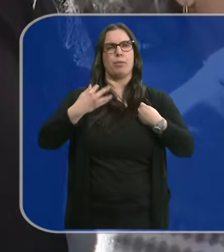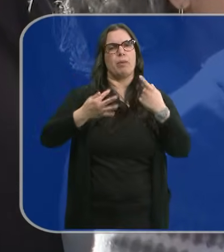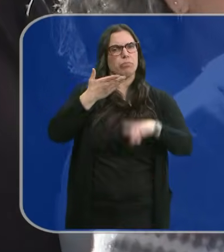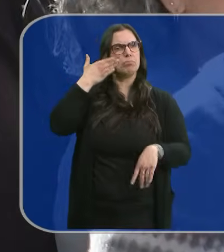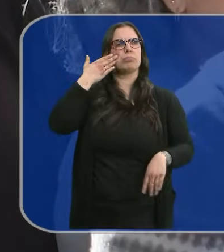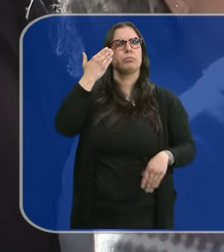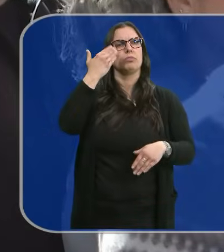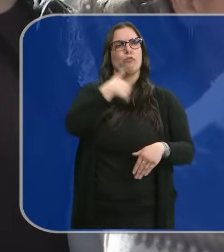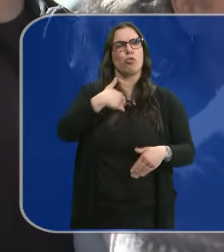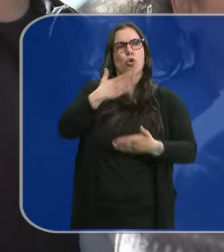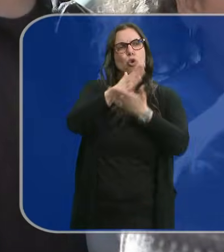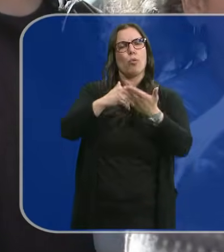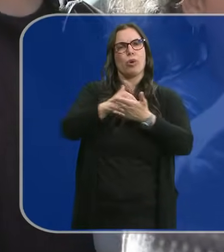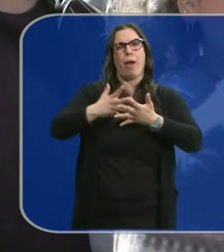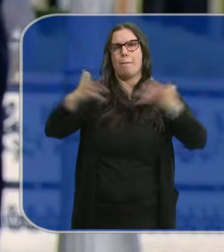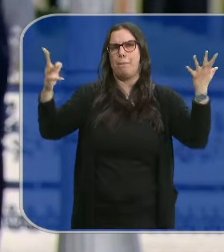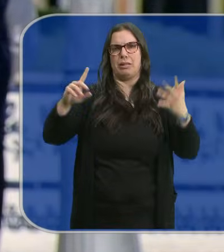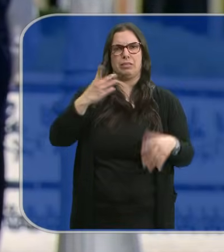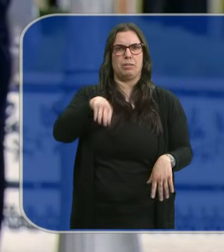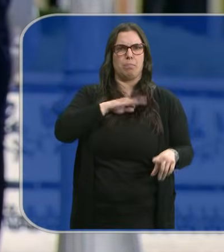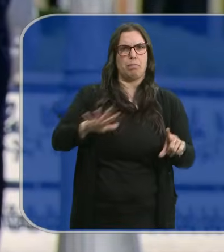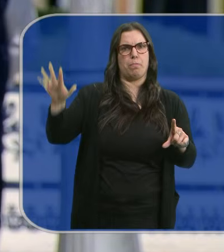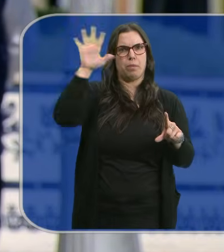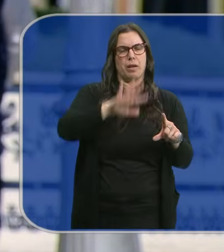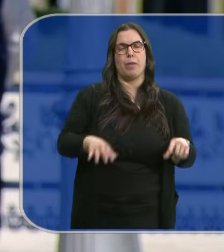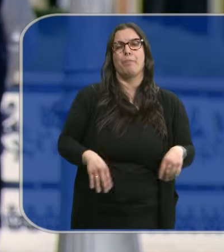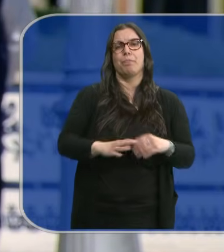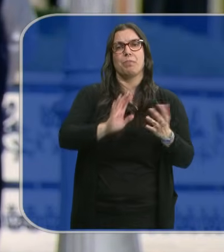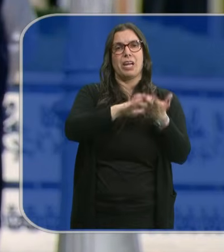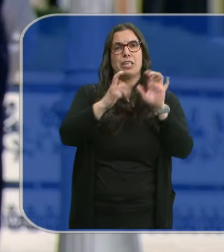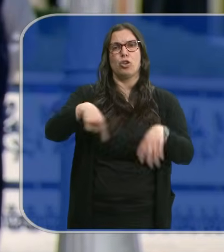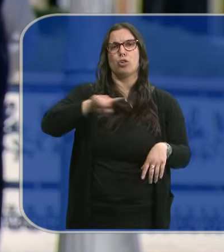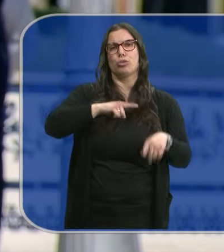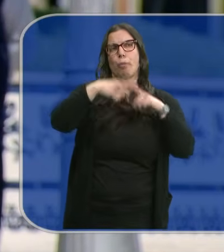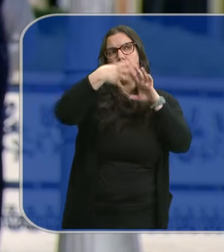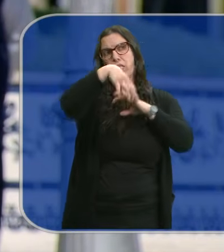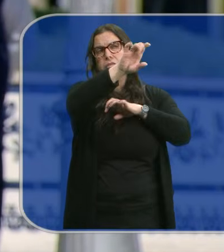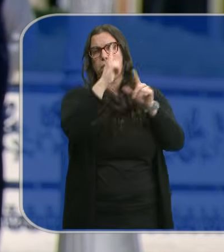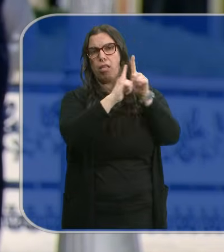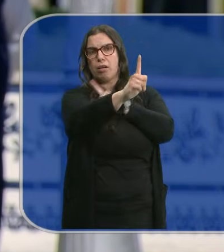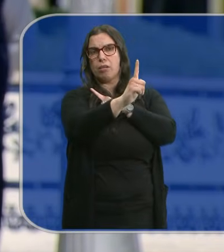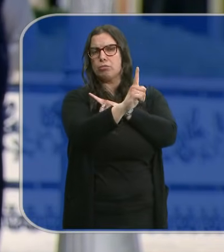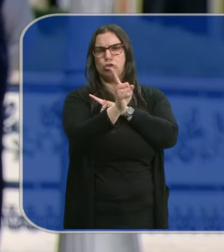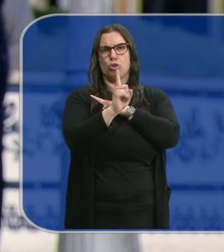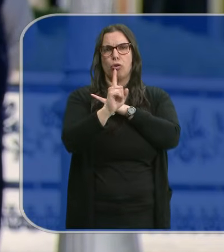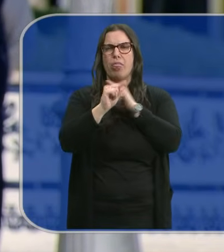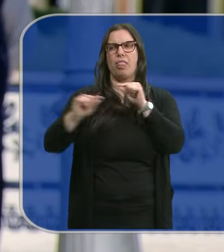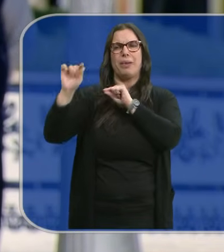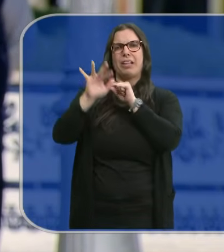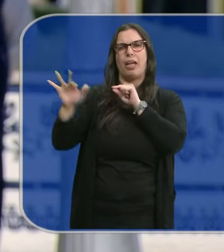del papel de la comunidad más grande de España. En Castilla y León no somos la periferia de ningún debate